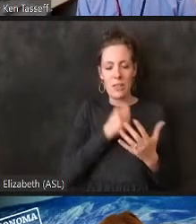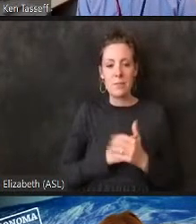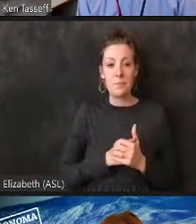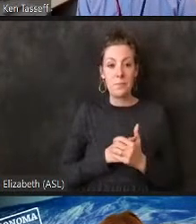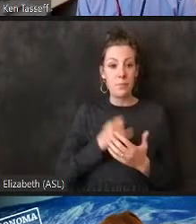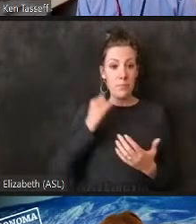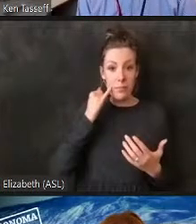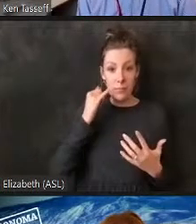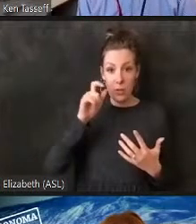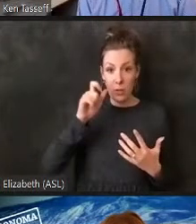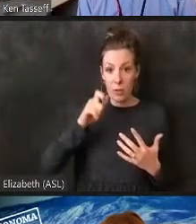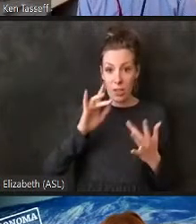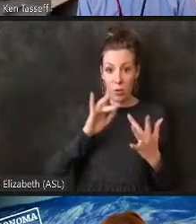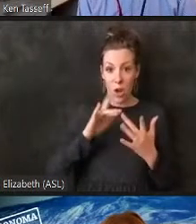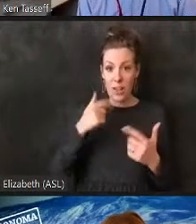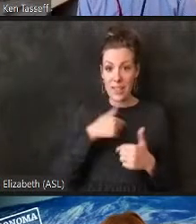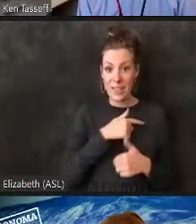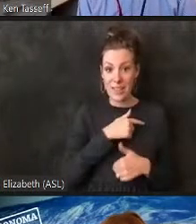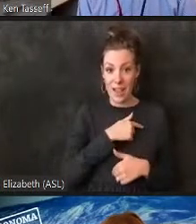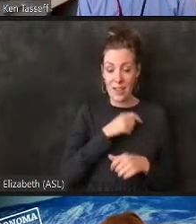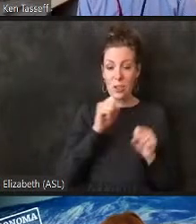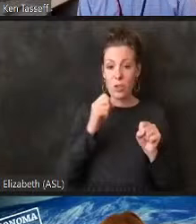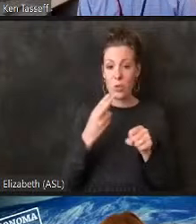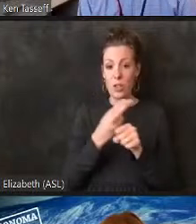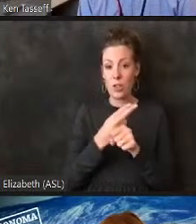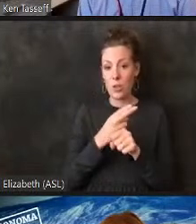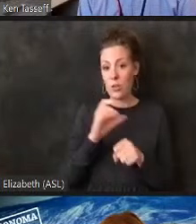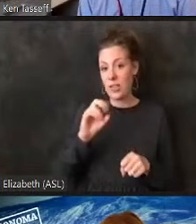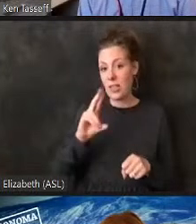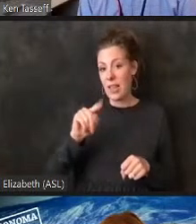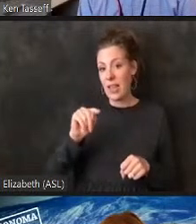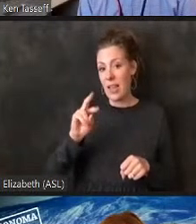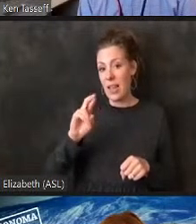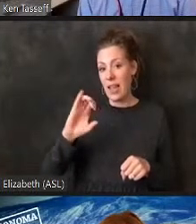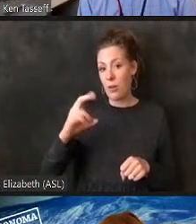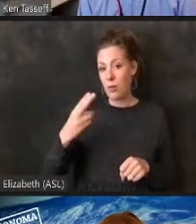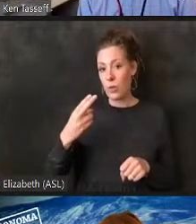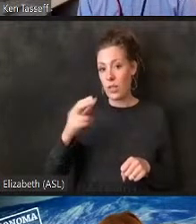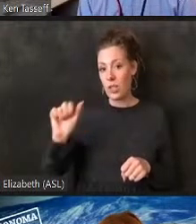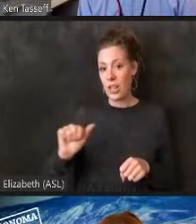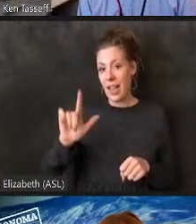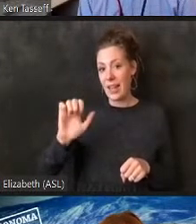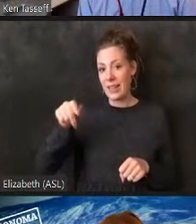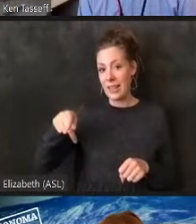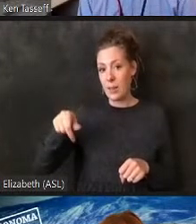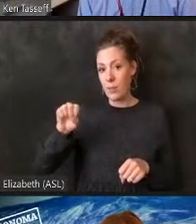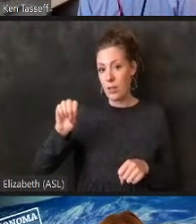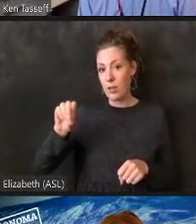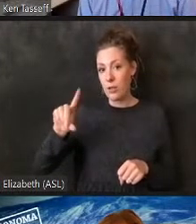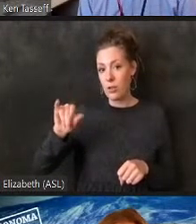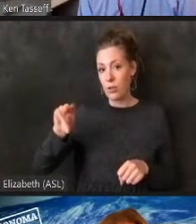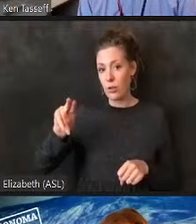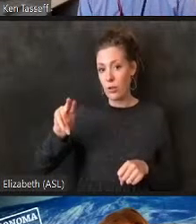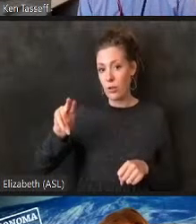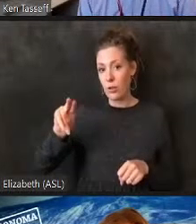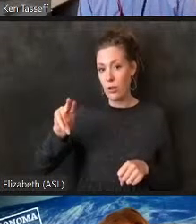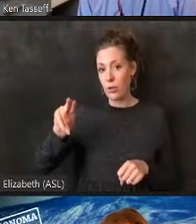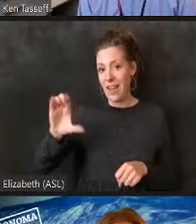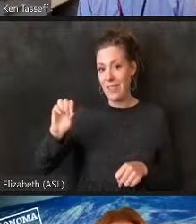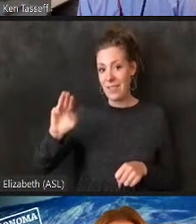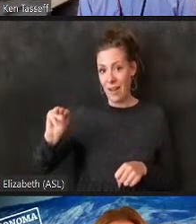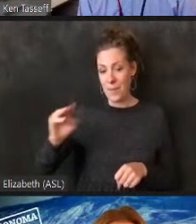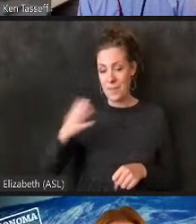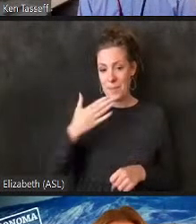paciencia, sigue siendo la voz de entendimiento y que estamos tratando de buscar las soluciones para